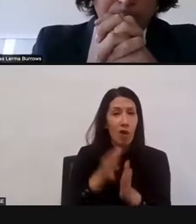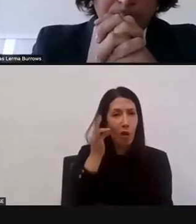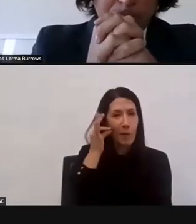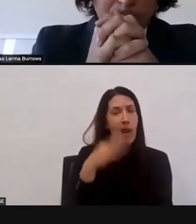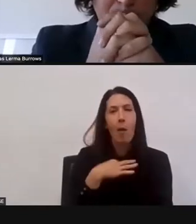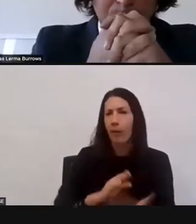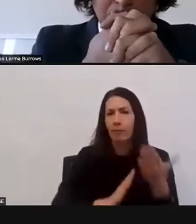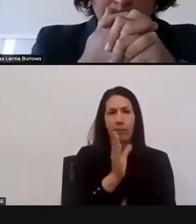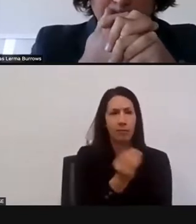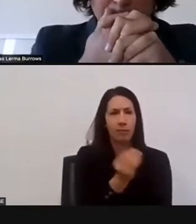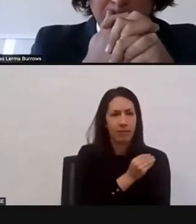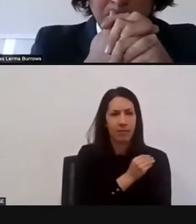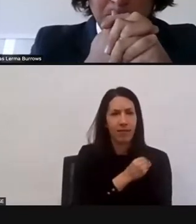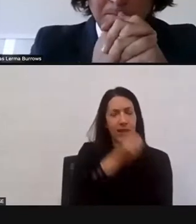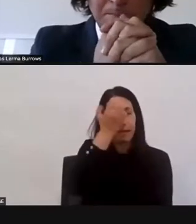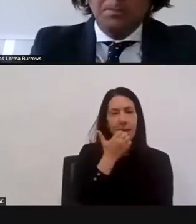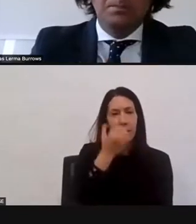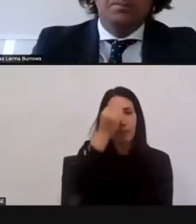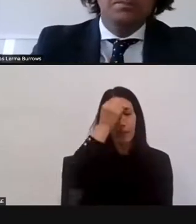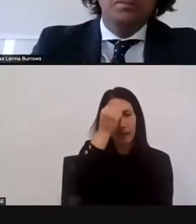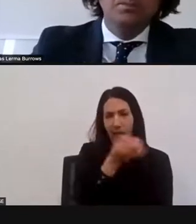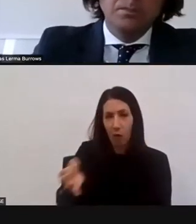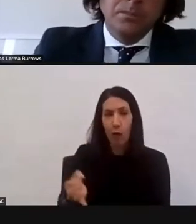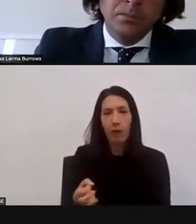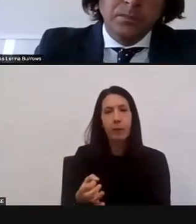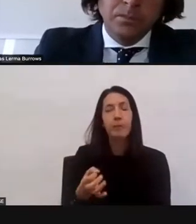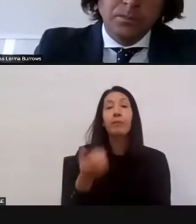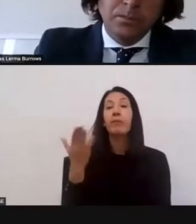creas oportuno. Nicolás, volvamos un poco